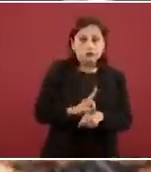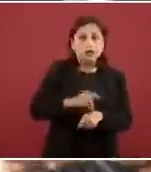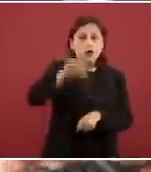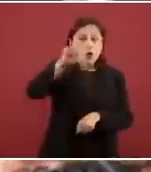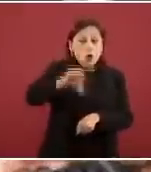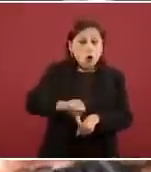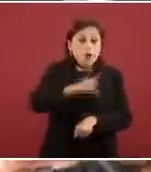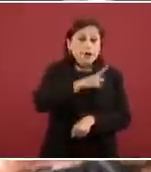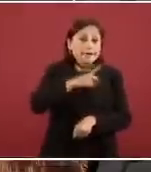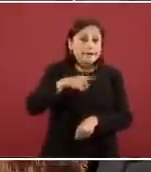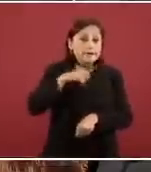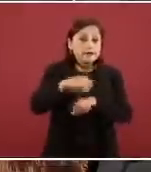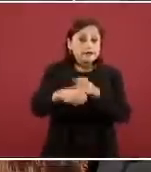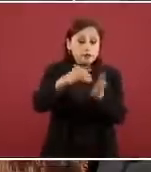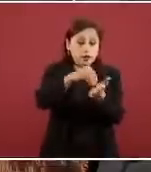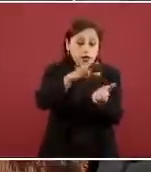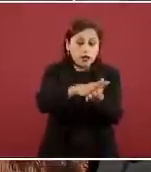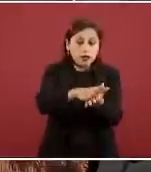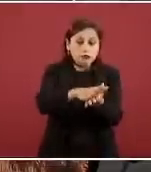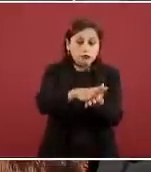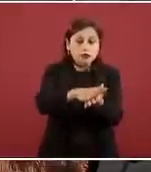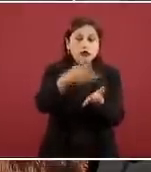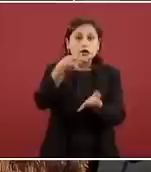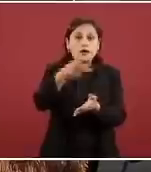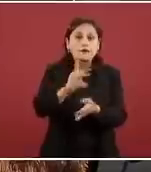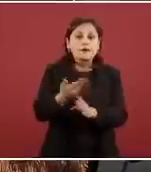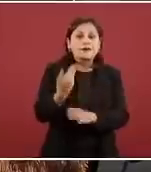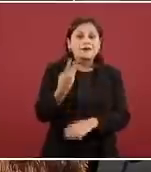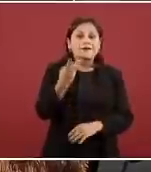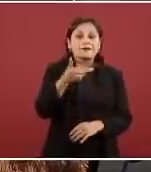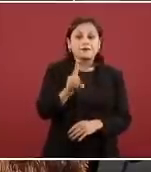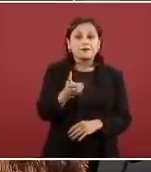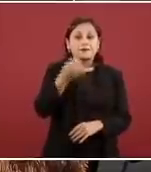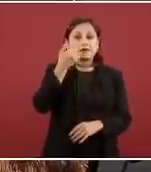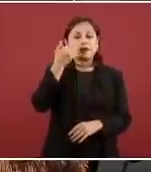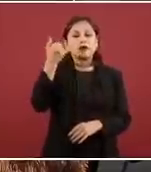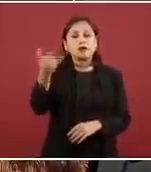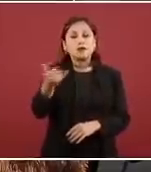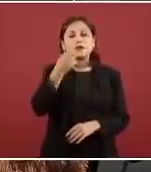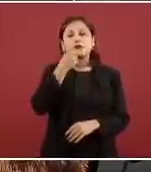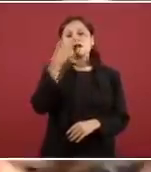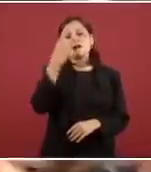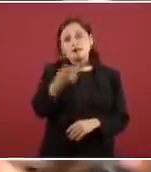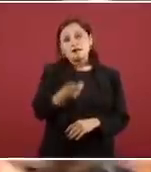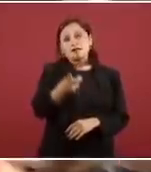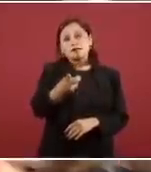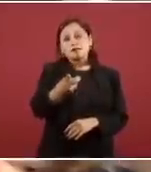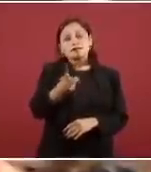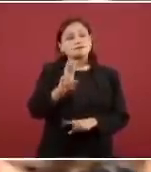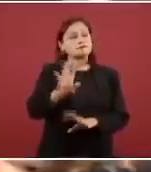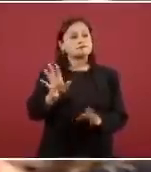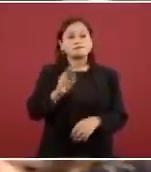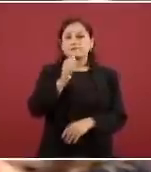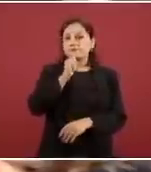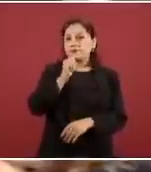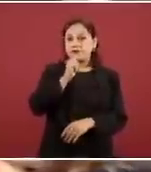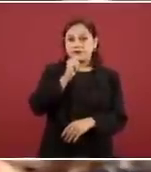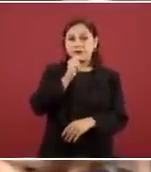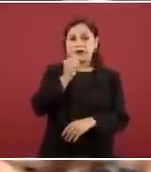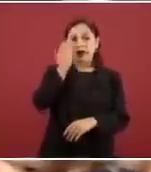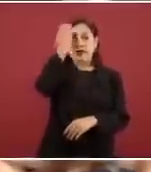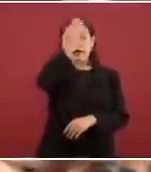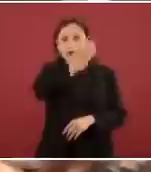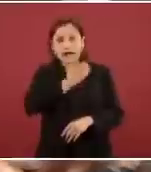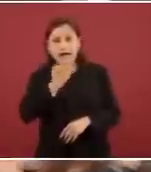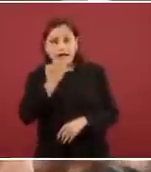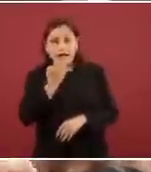cirugía, hoy. El 3 le vuelven a hablar que se tiene que hacer otros estudios más que obviaron y